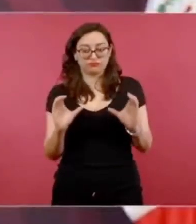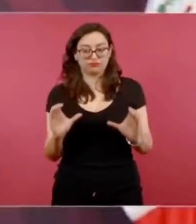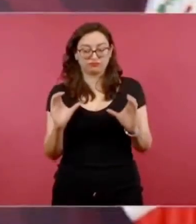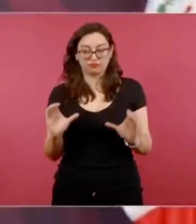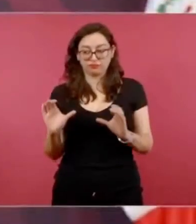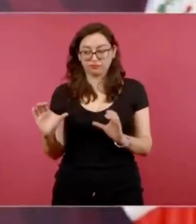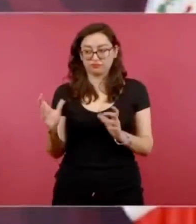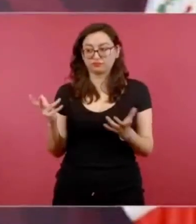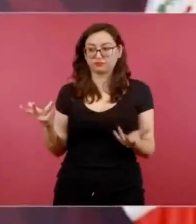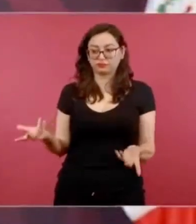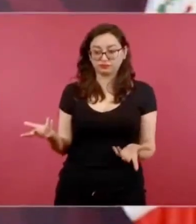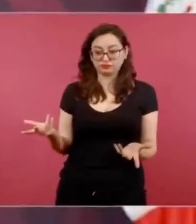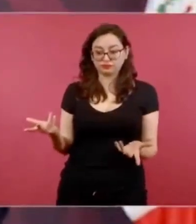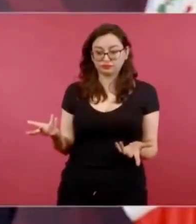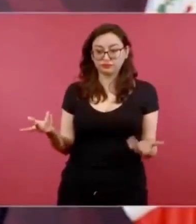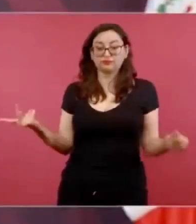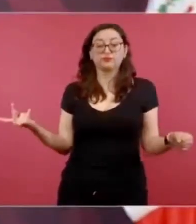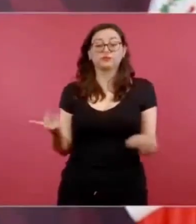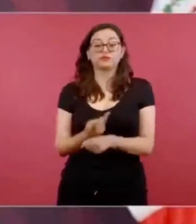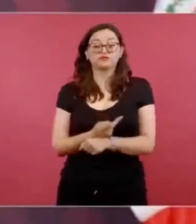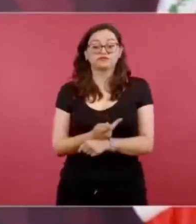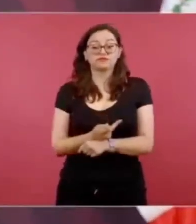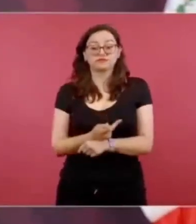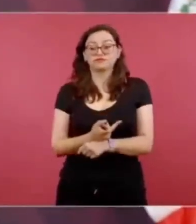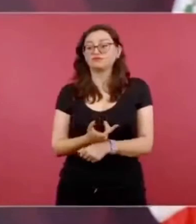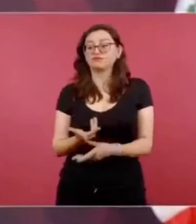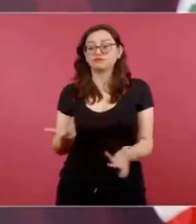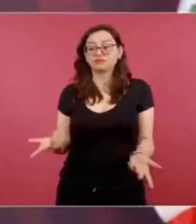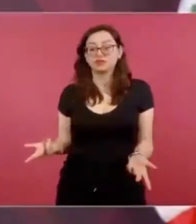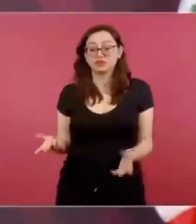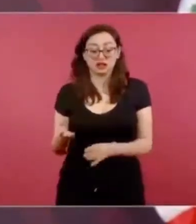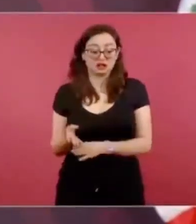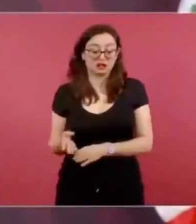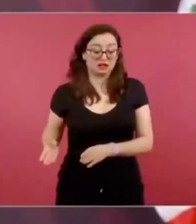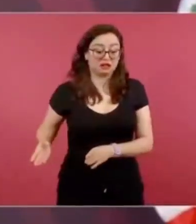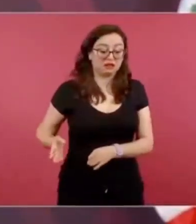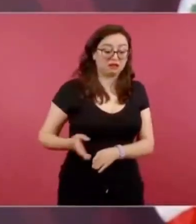porque el modelo neoliberal